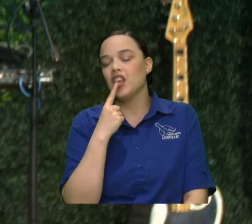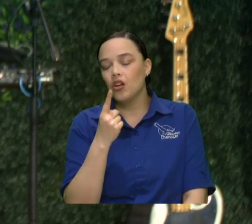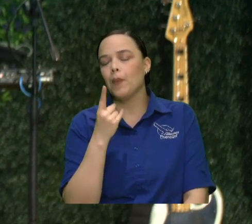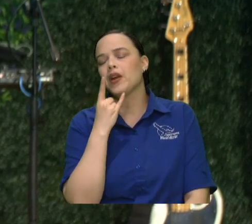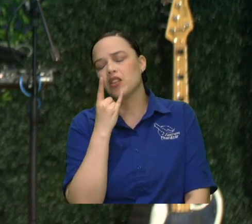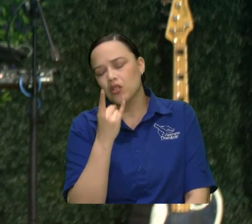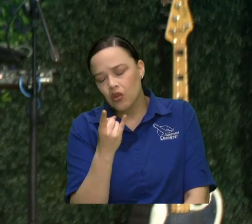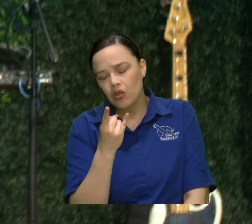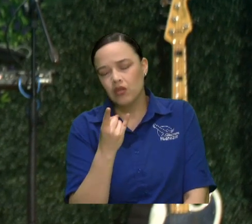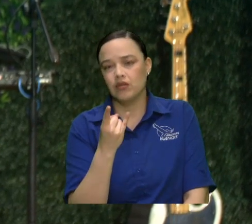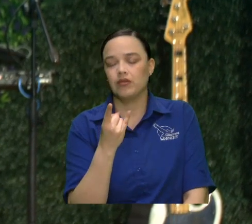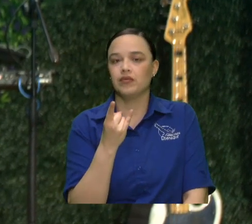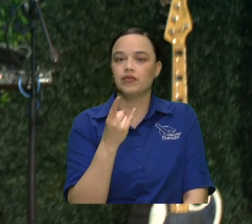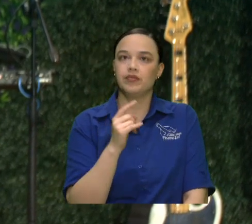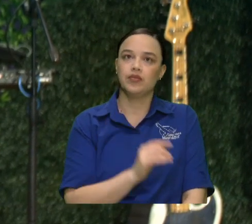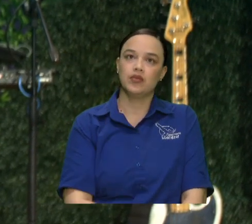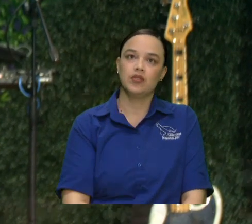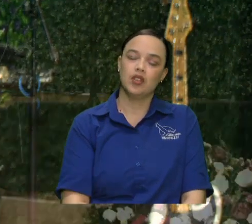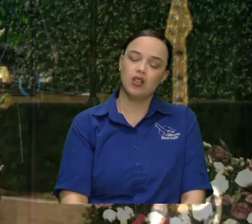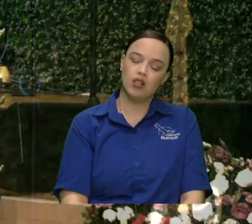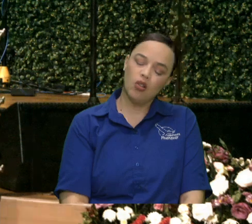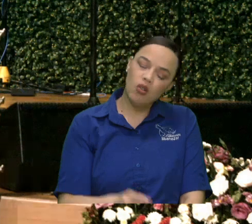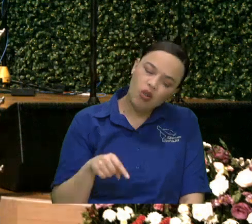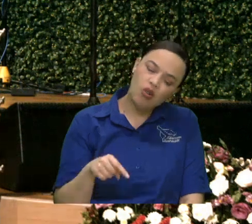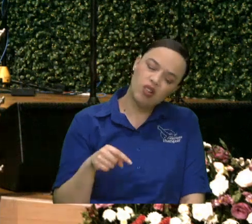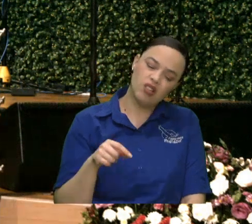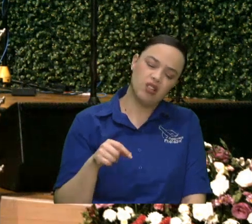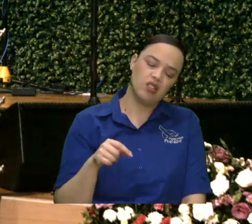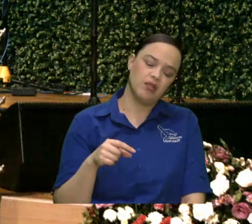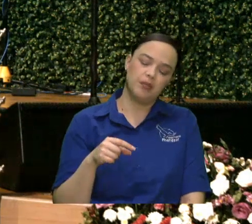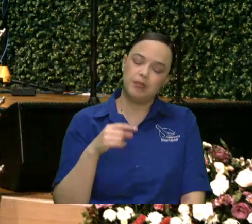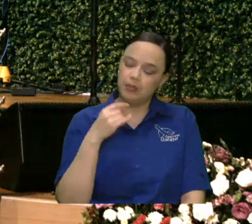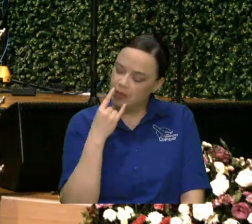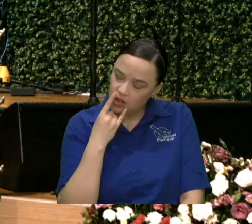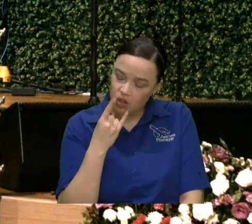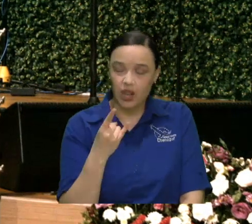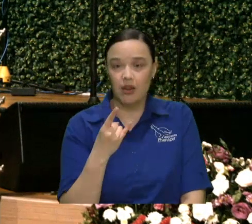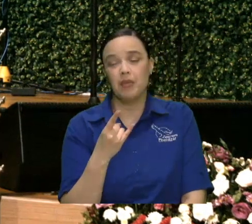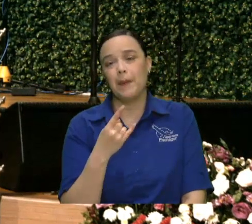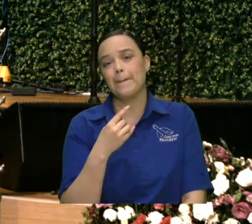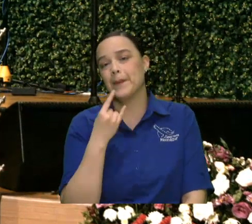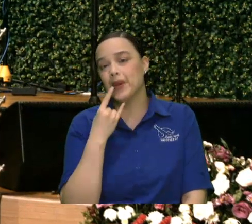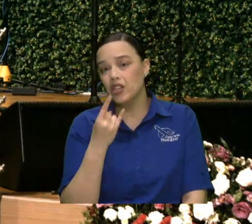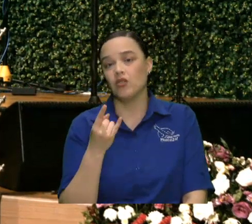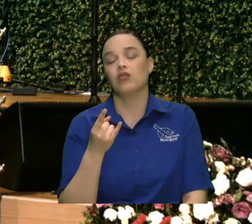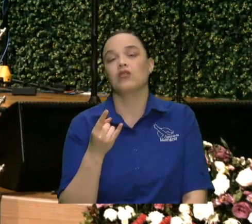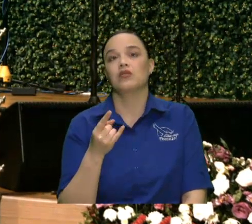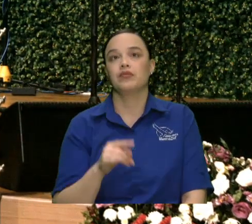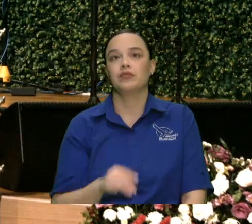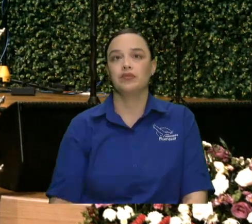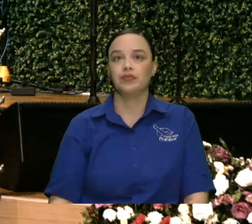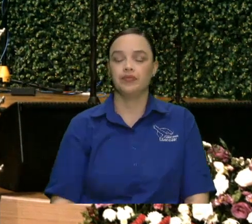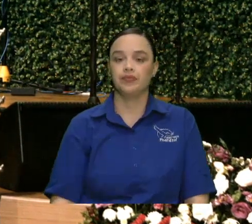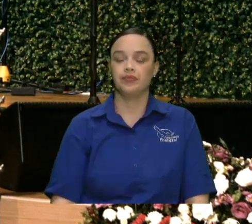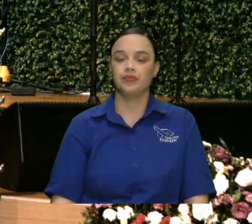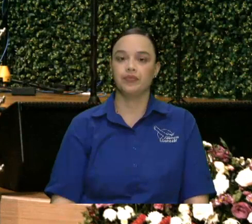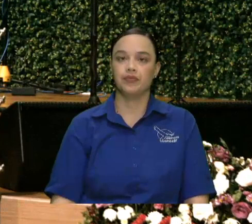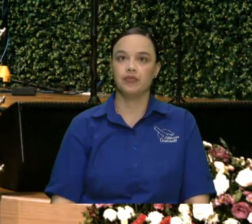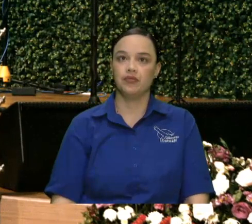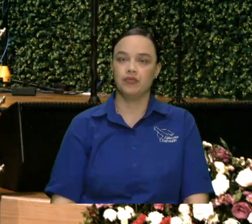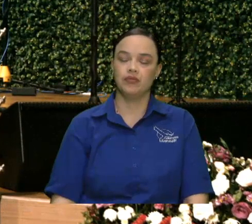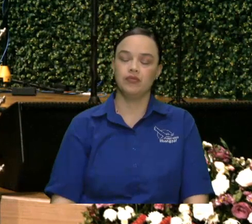mira hoy si me mande perdóname lo que pasa es que mi familia eso no es un insulto que será en la suya pero